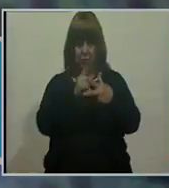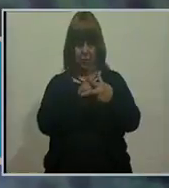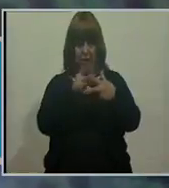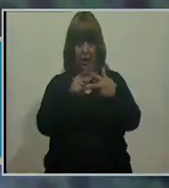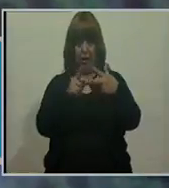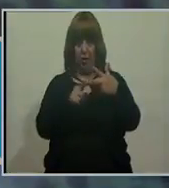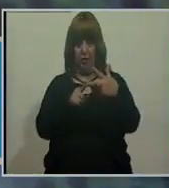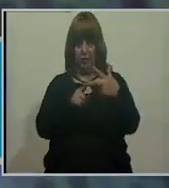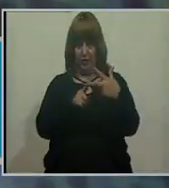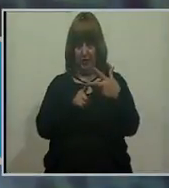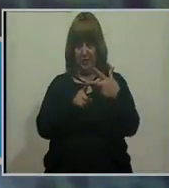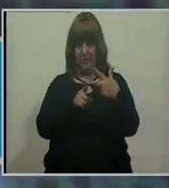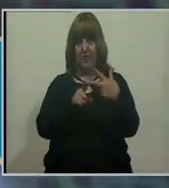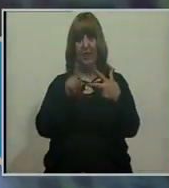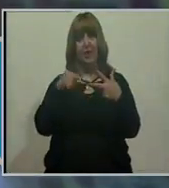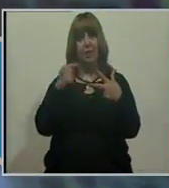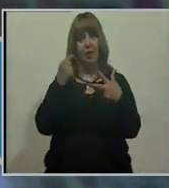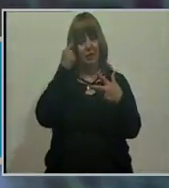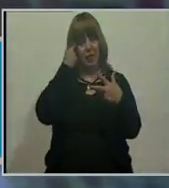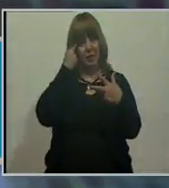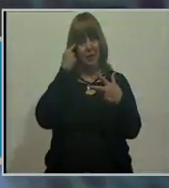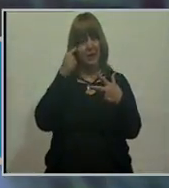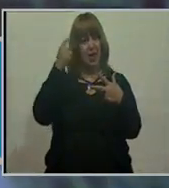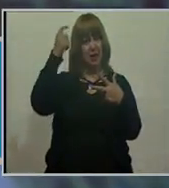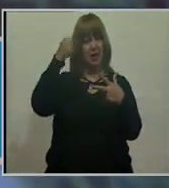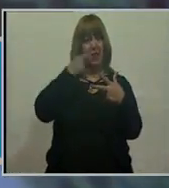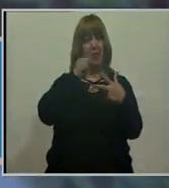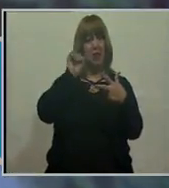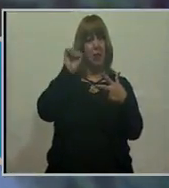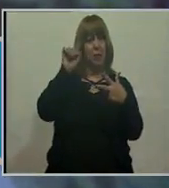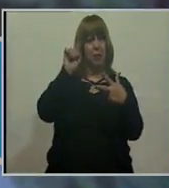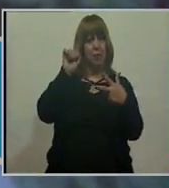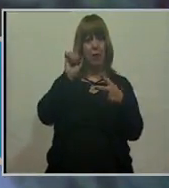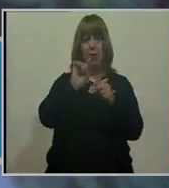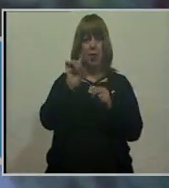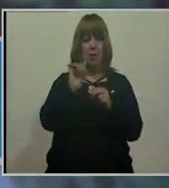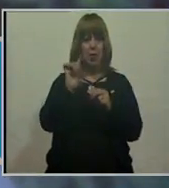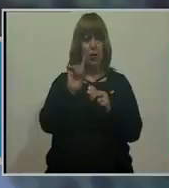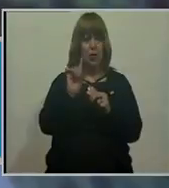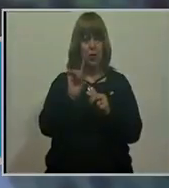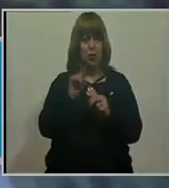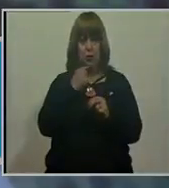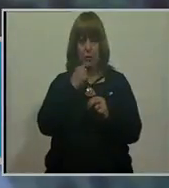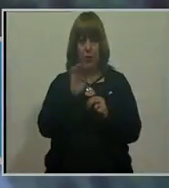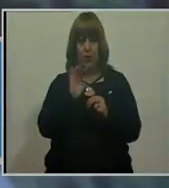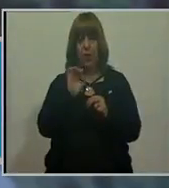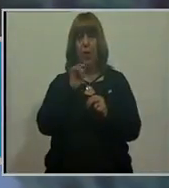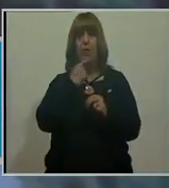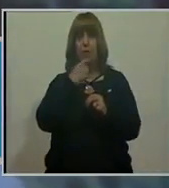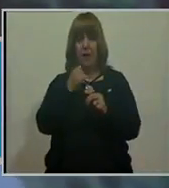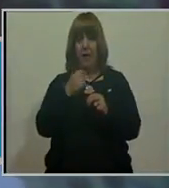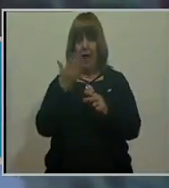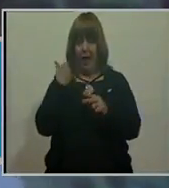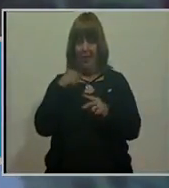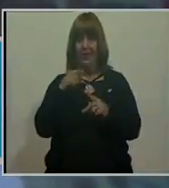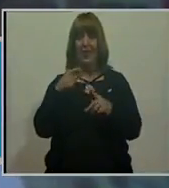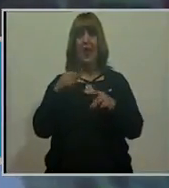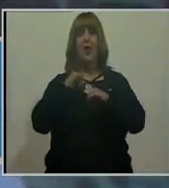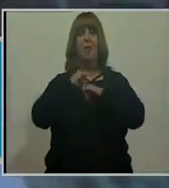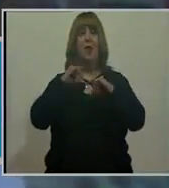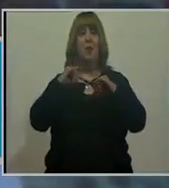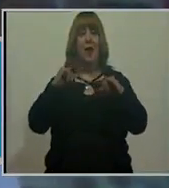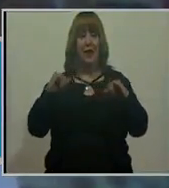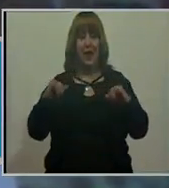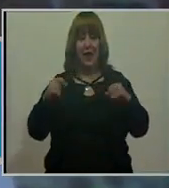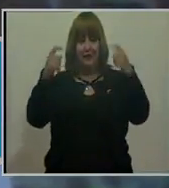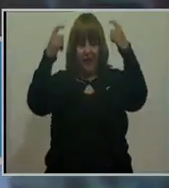Después voy a pensar lo que me quiso decir, pero... No piense nada, ¿no? En verdad, no sabía. Porque usted por ahí golpea la